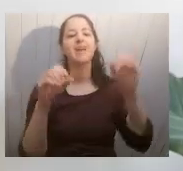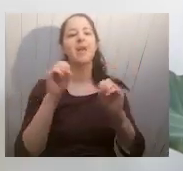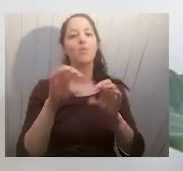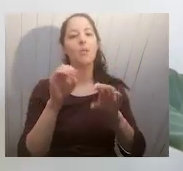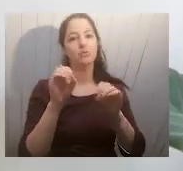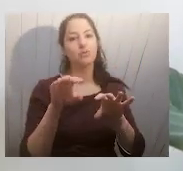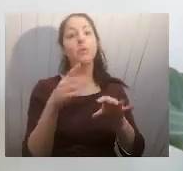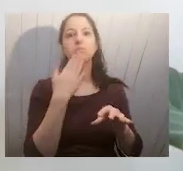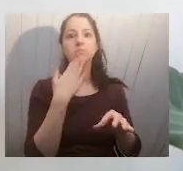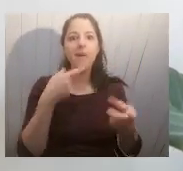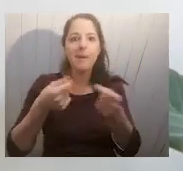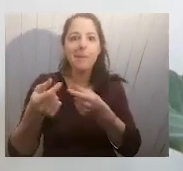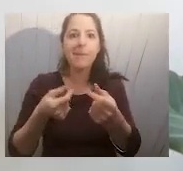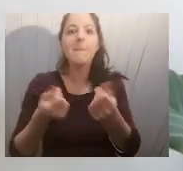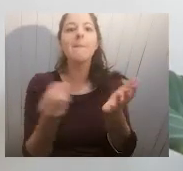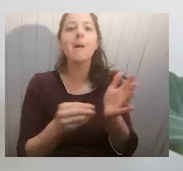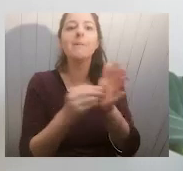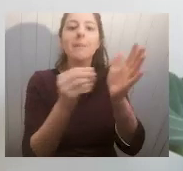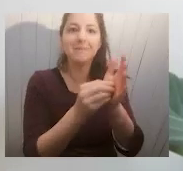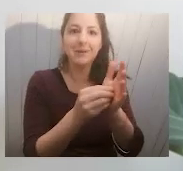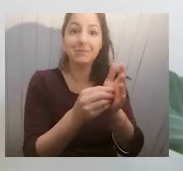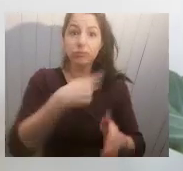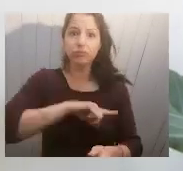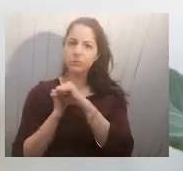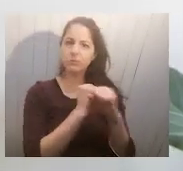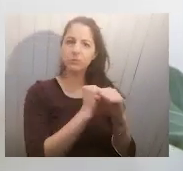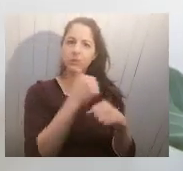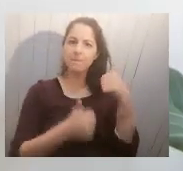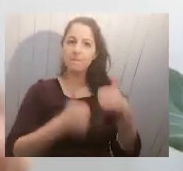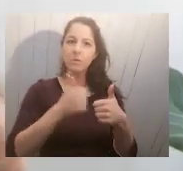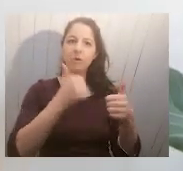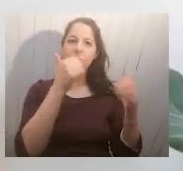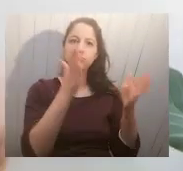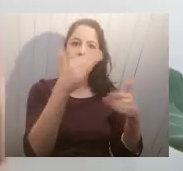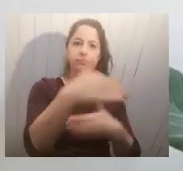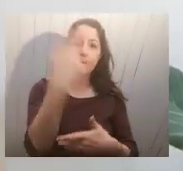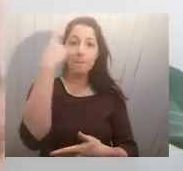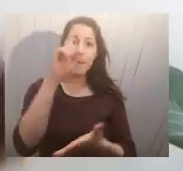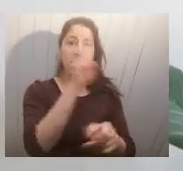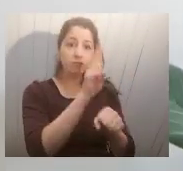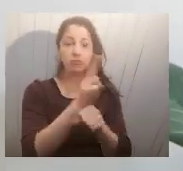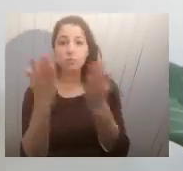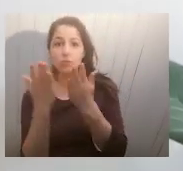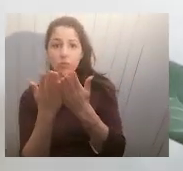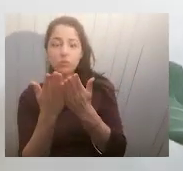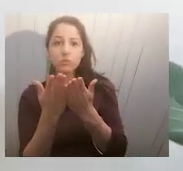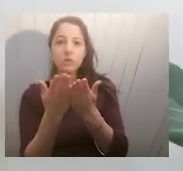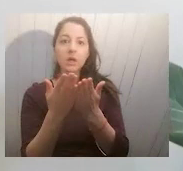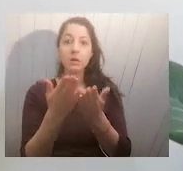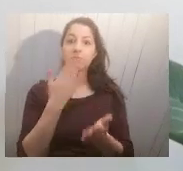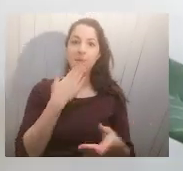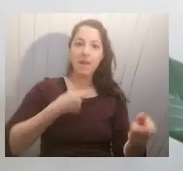desigualdades del acceso a la educación y ha acentuado su mercantilización. Rechazamos las pruebas estandarizadas para